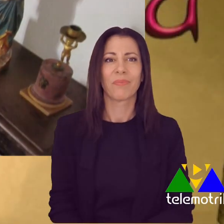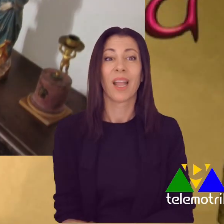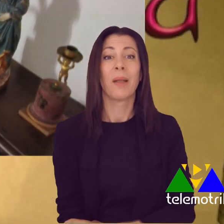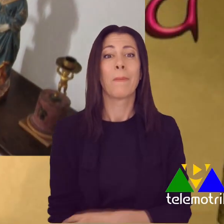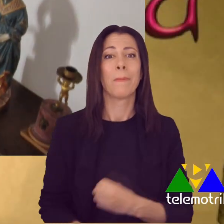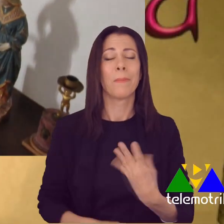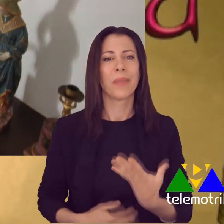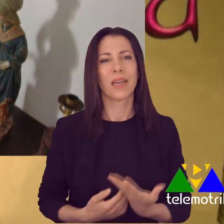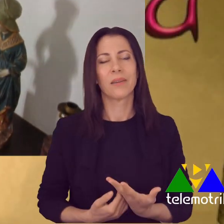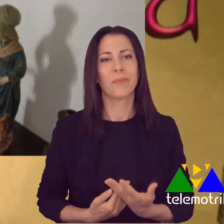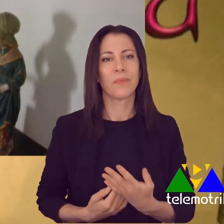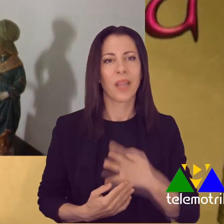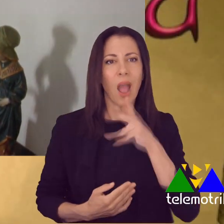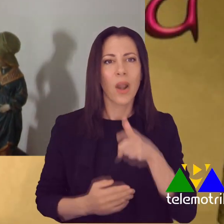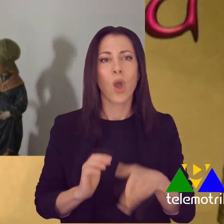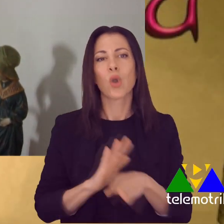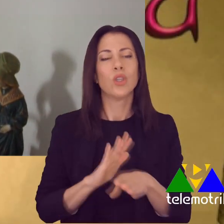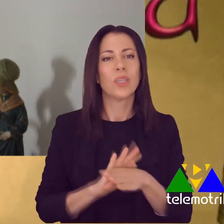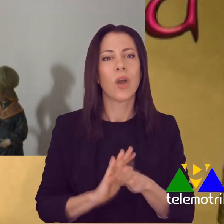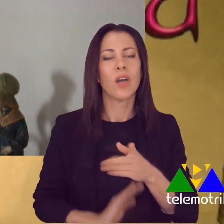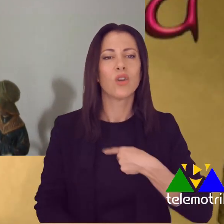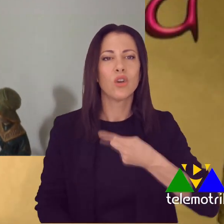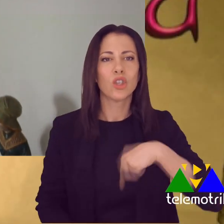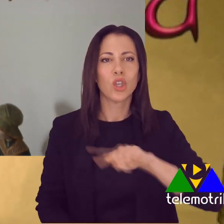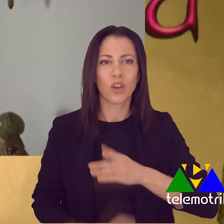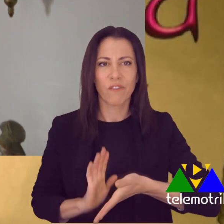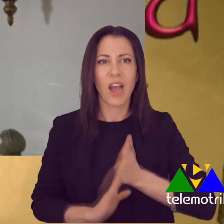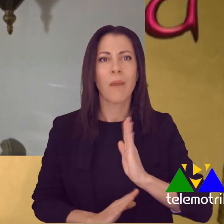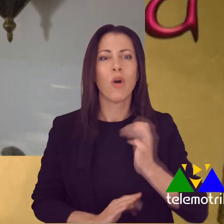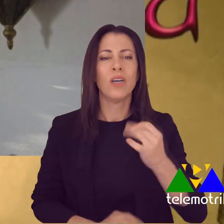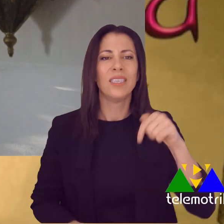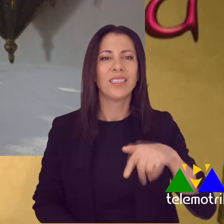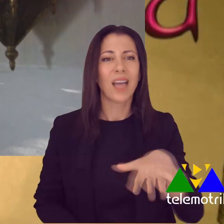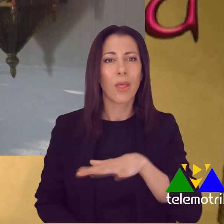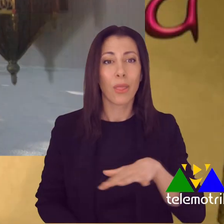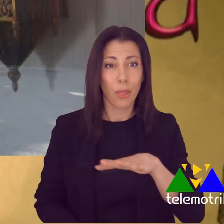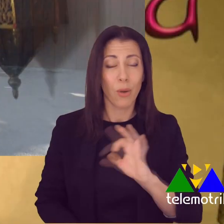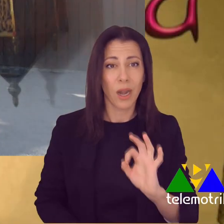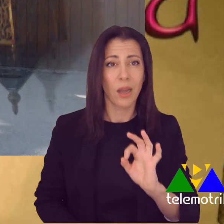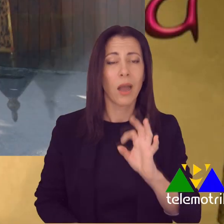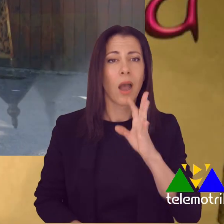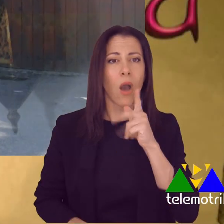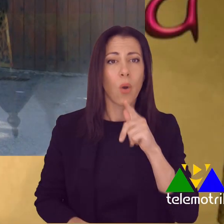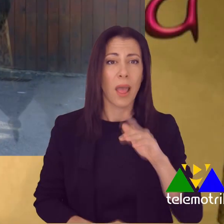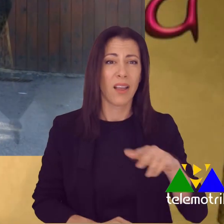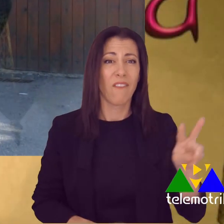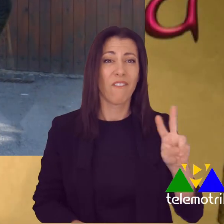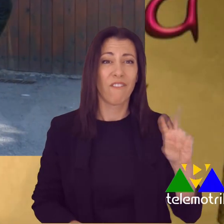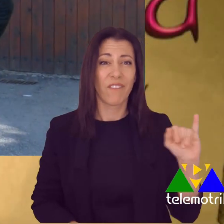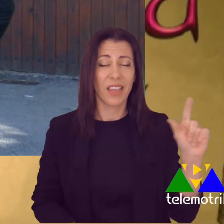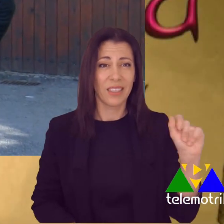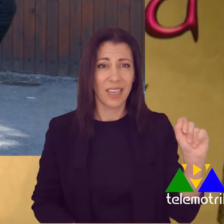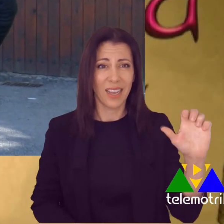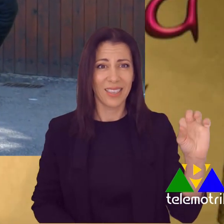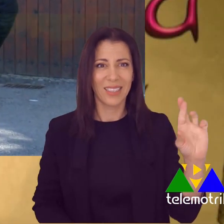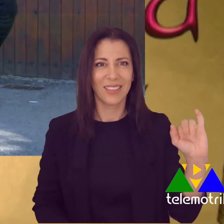vamos a continuar. Nosotros vamos a seguir esta zona para allá, dejamos a Villastrida, le vamos a dejar con